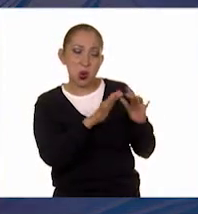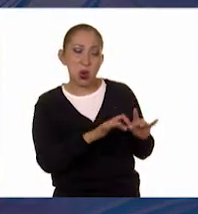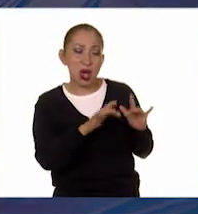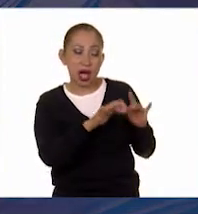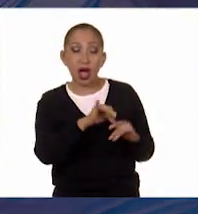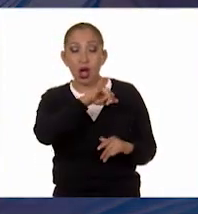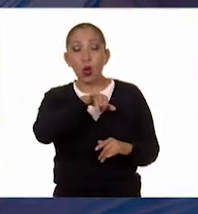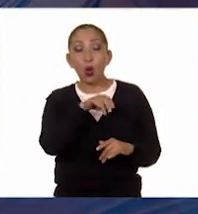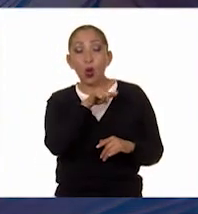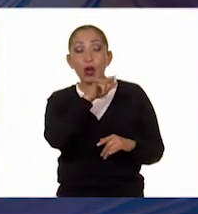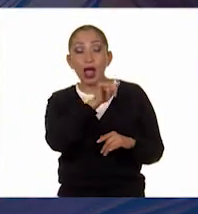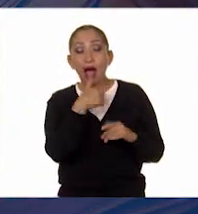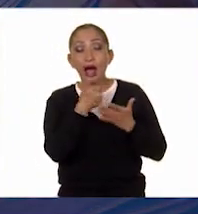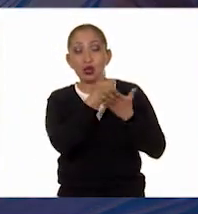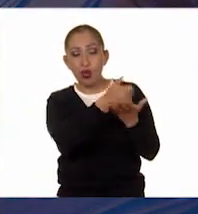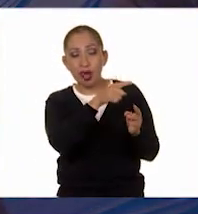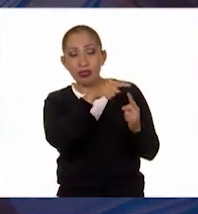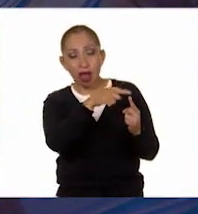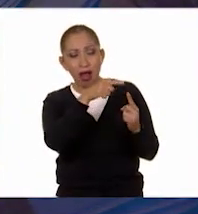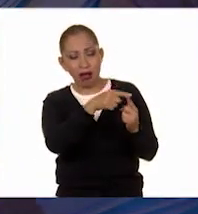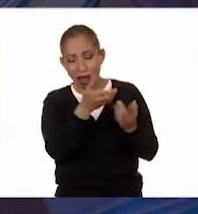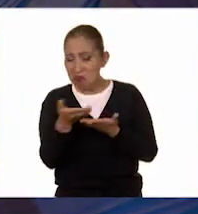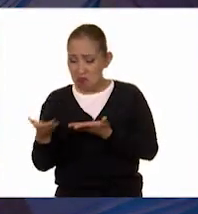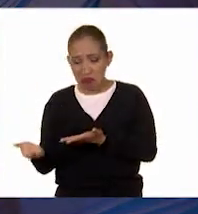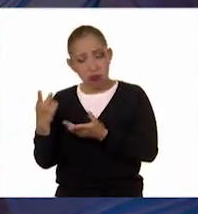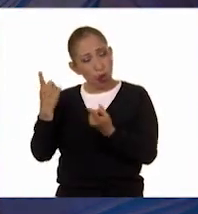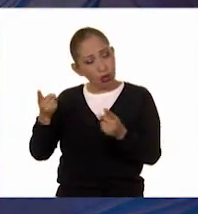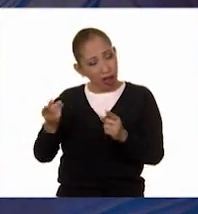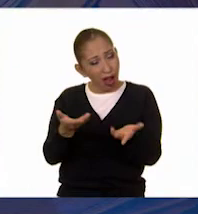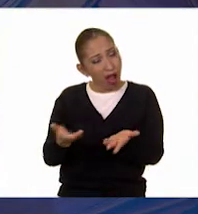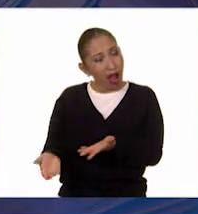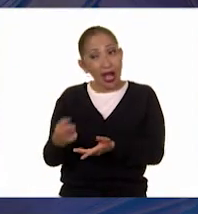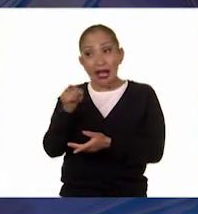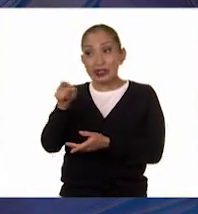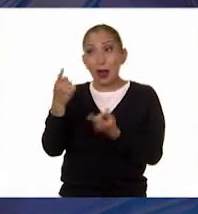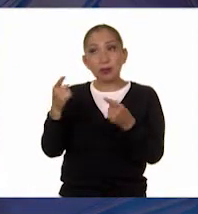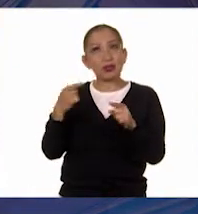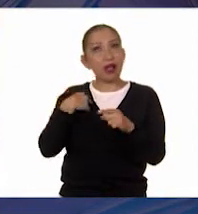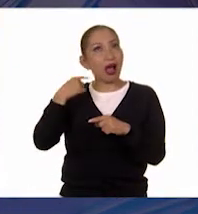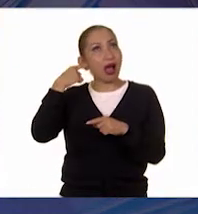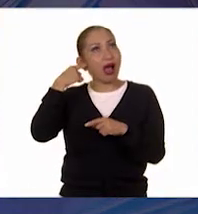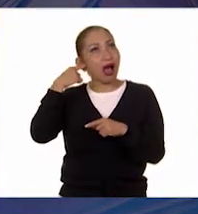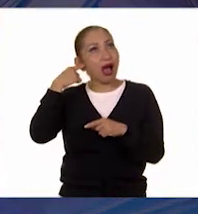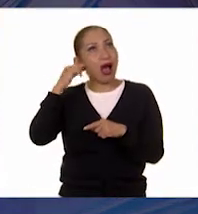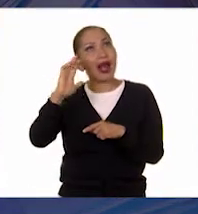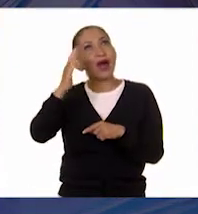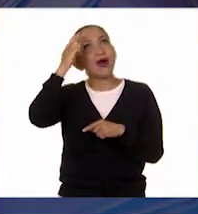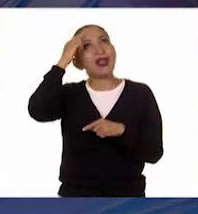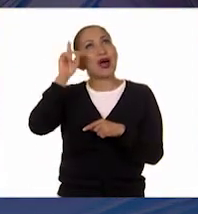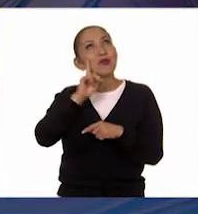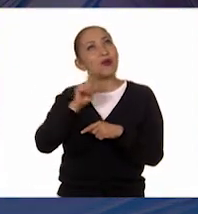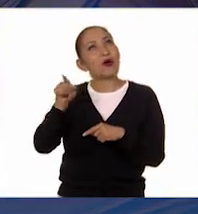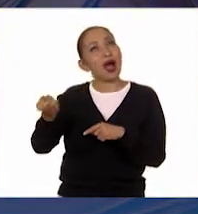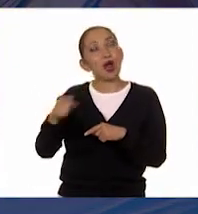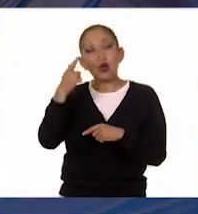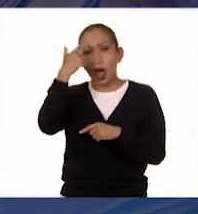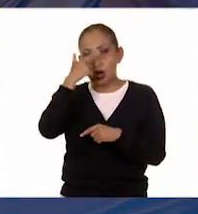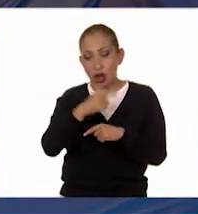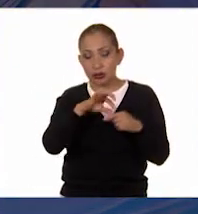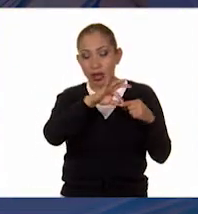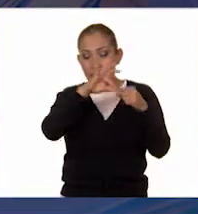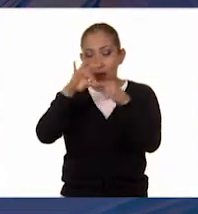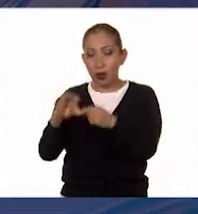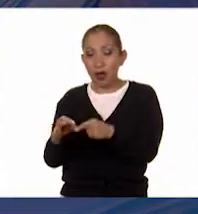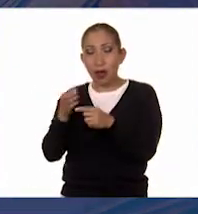Julia te ayudaba en las tareas, te dejaba escuchar sus discos, esa música que hoy no puedes oír sin recordarla. Una noche te llevó